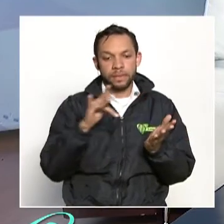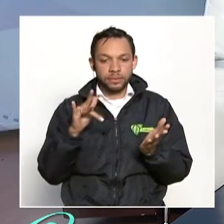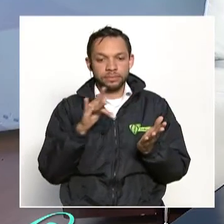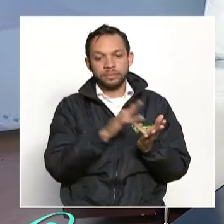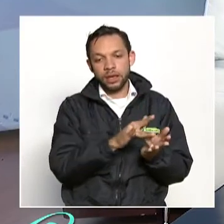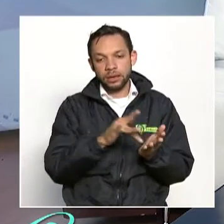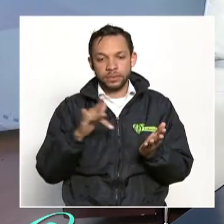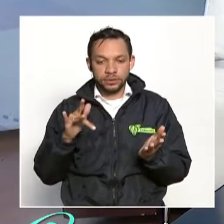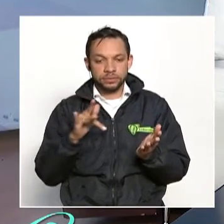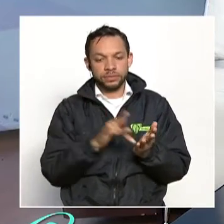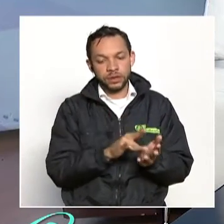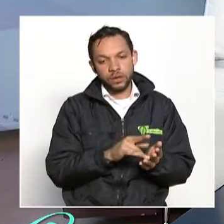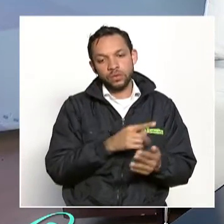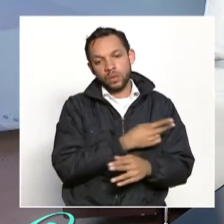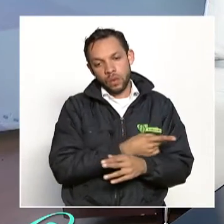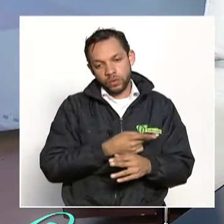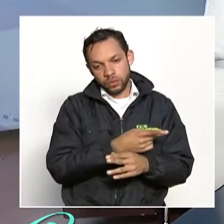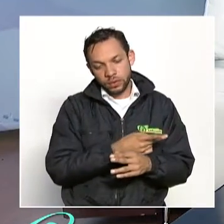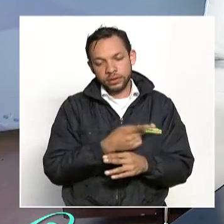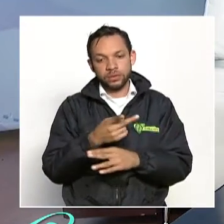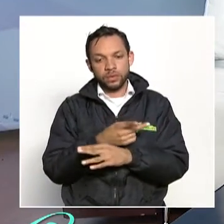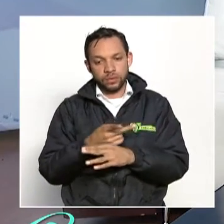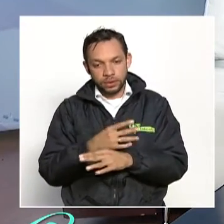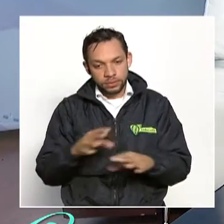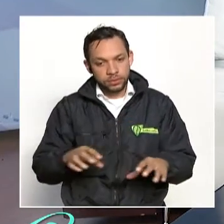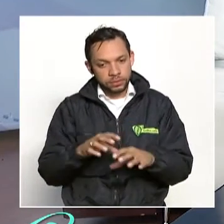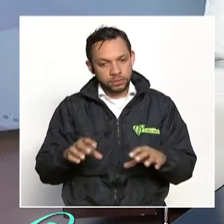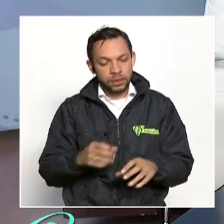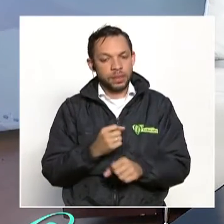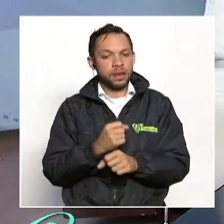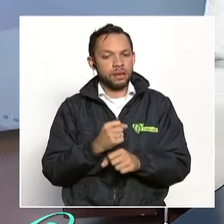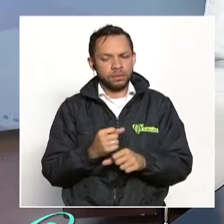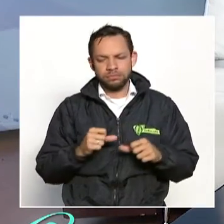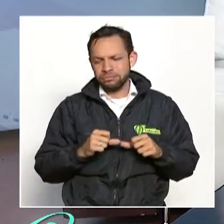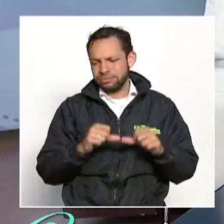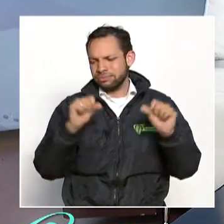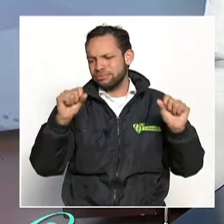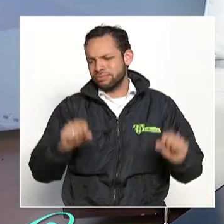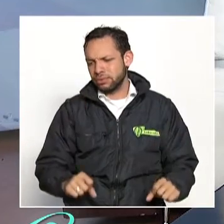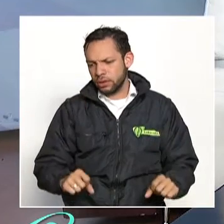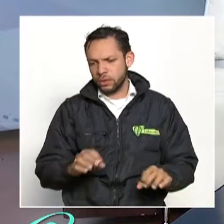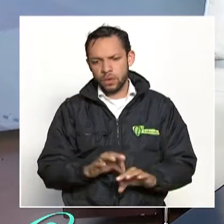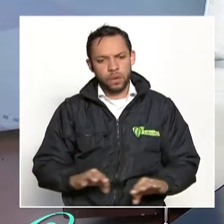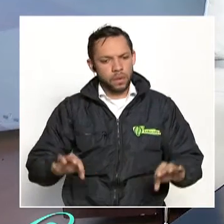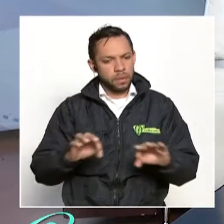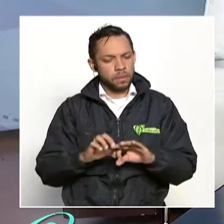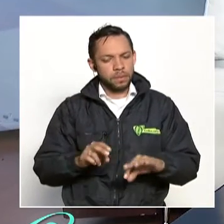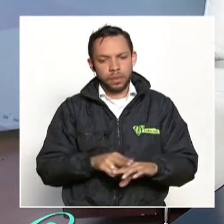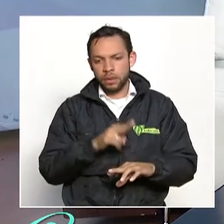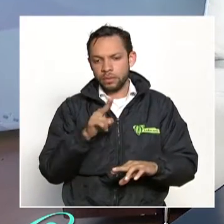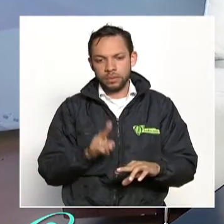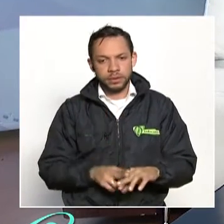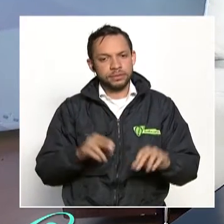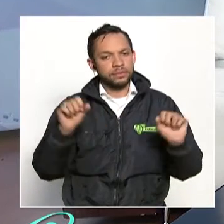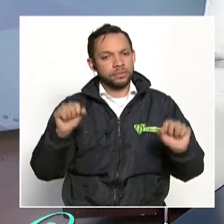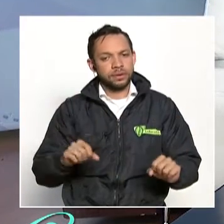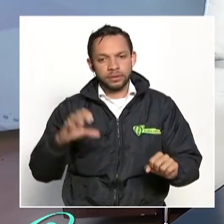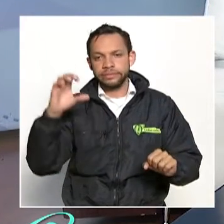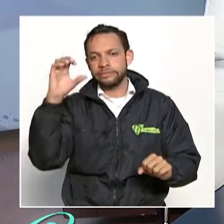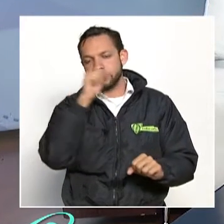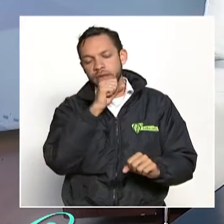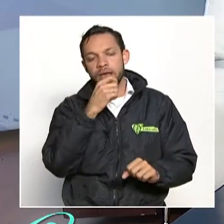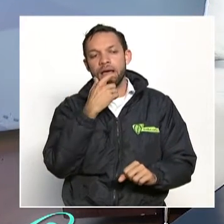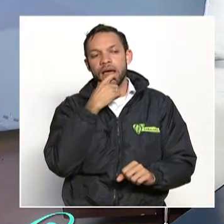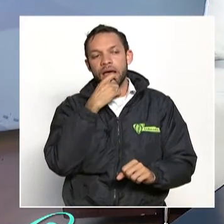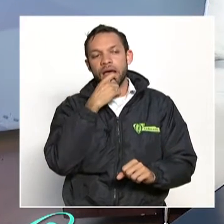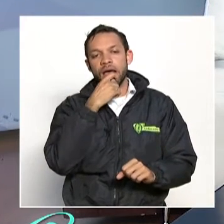están con nosotros 2 o 3 horas y continúan sus labores normales. Eso es algo que es muy importante que ustedes deben